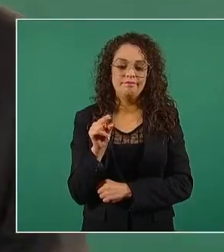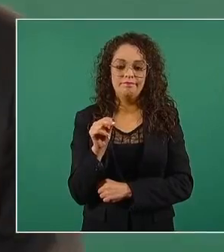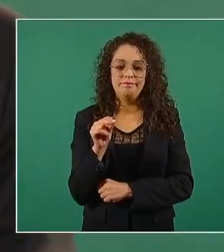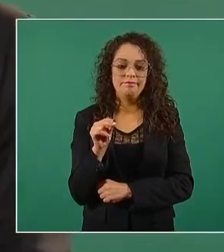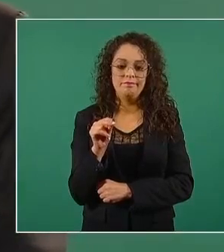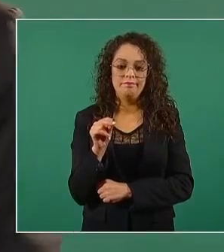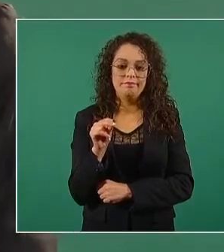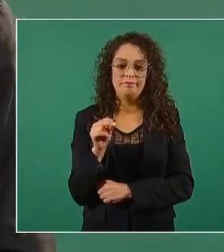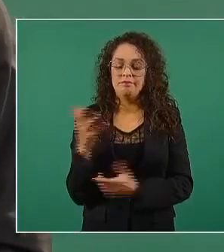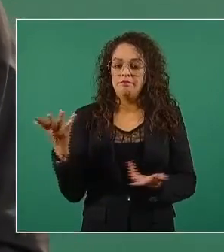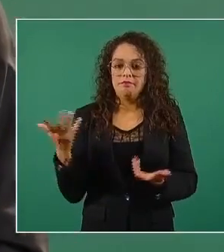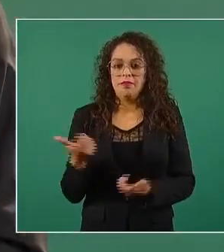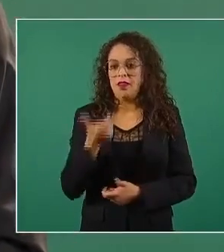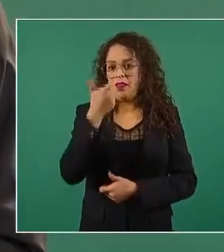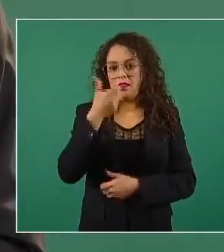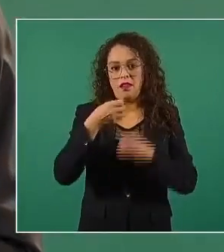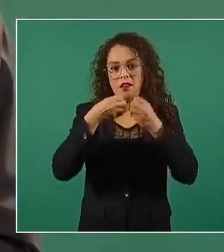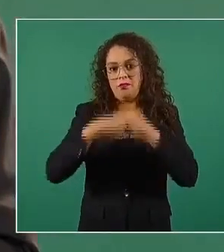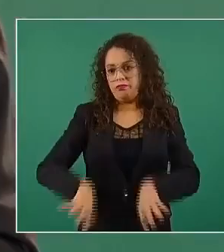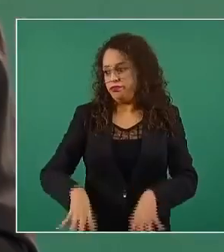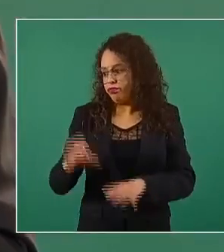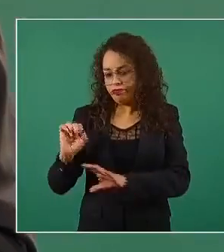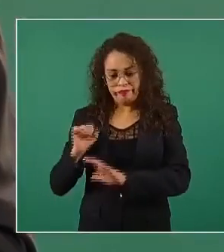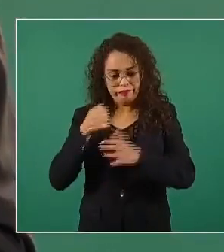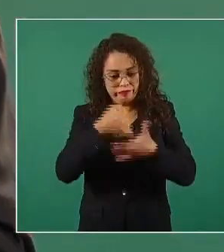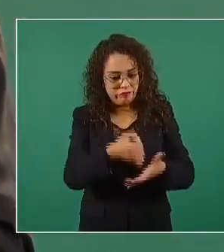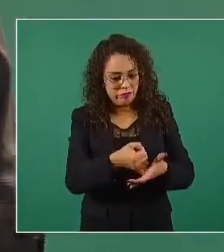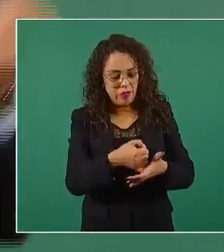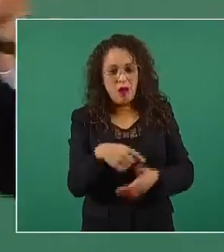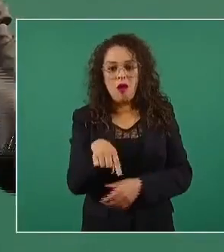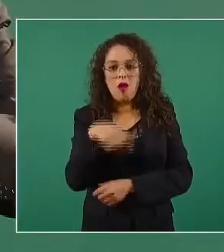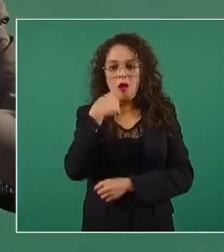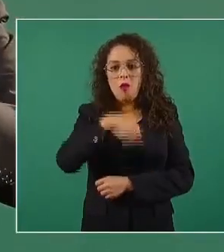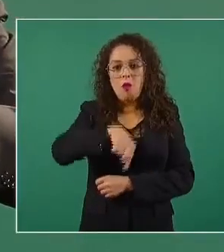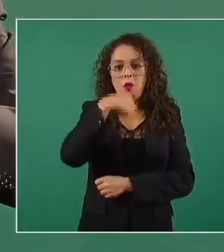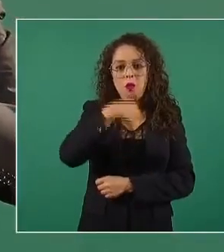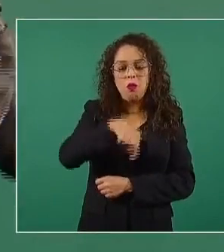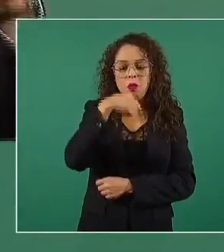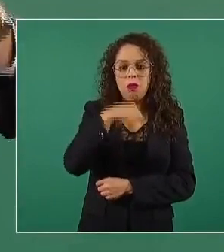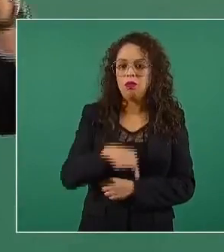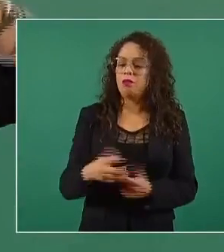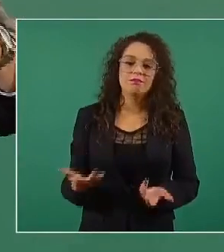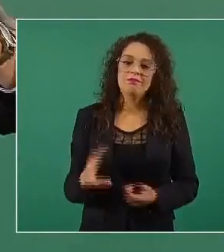derrochar, a desperdiciar los recursos. Entonces también